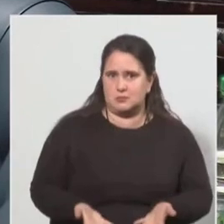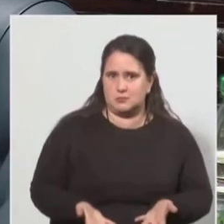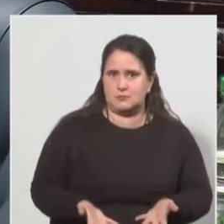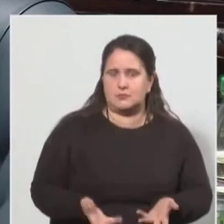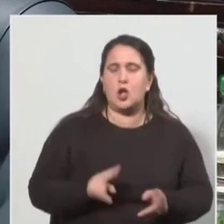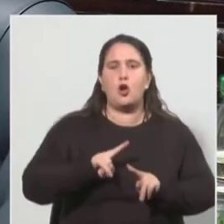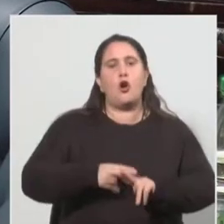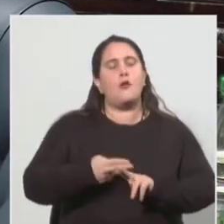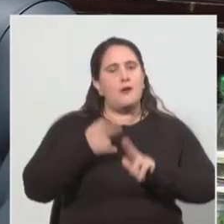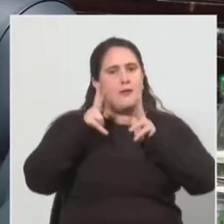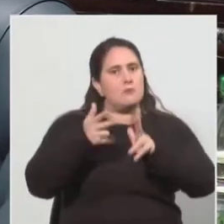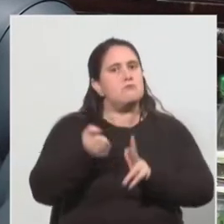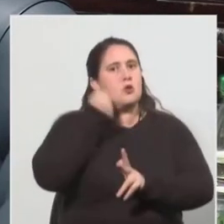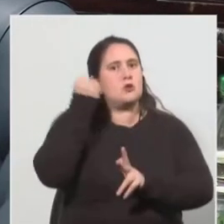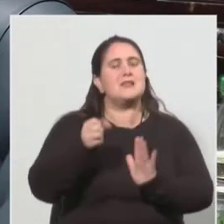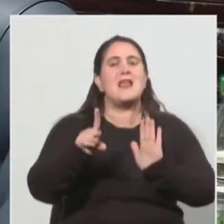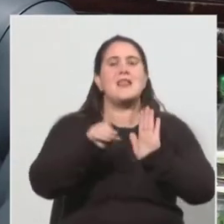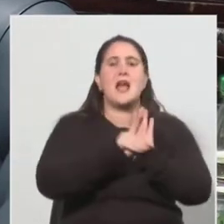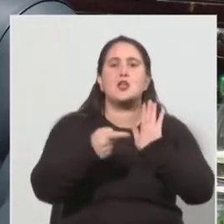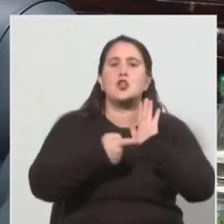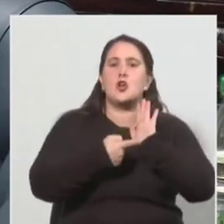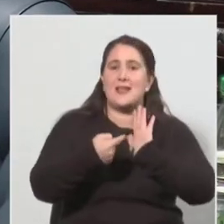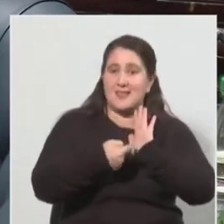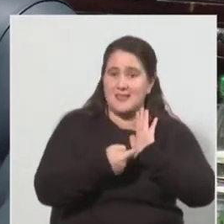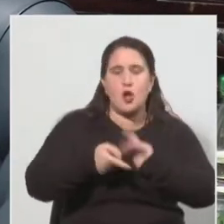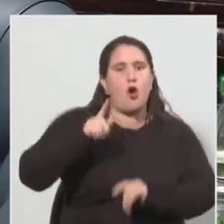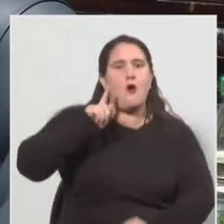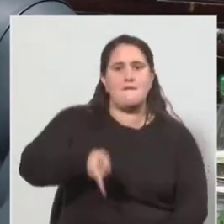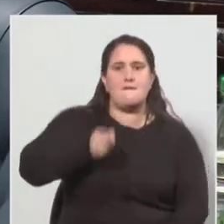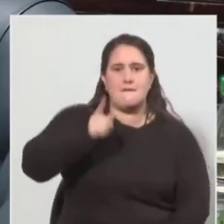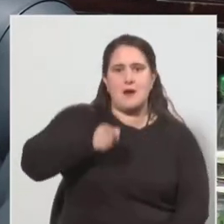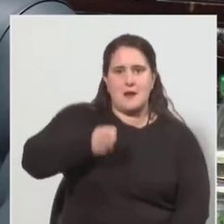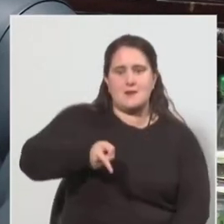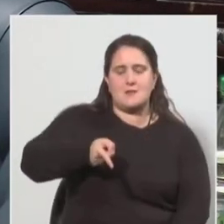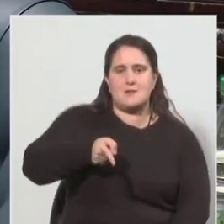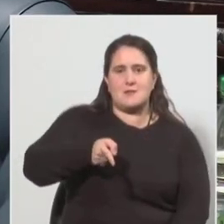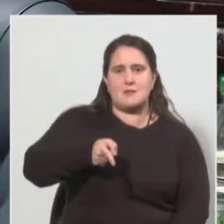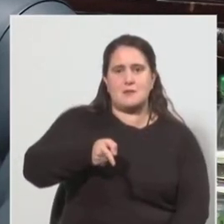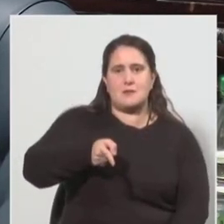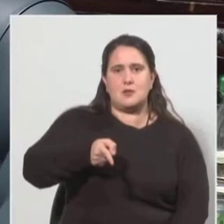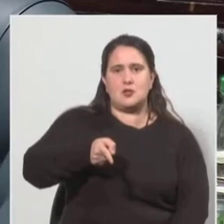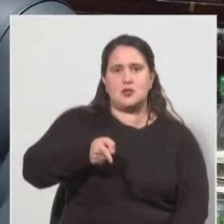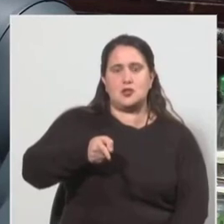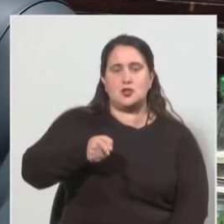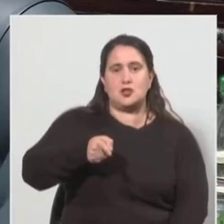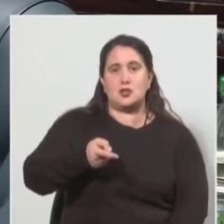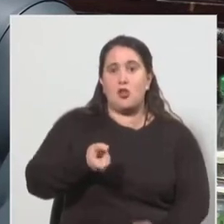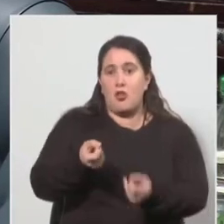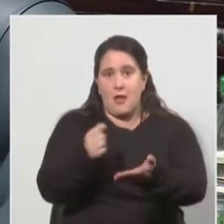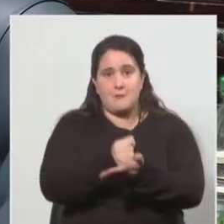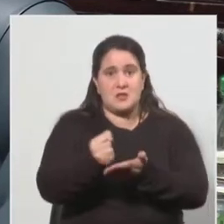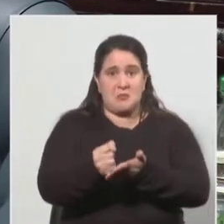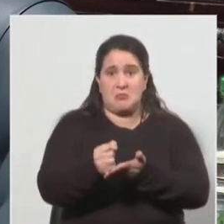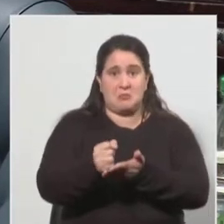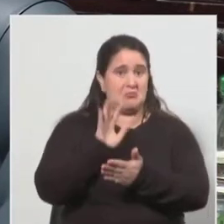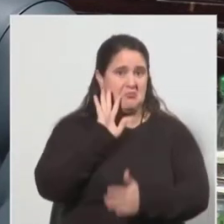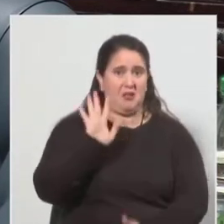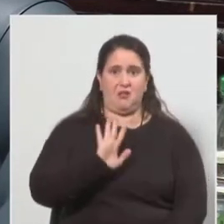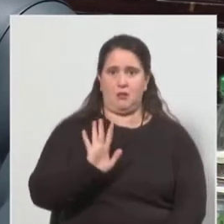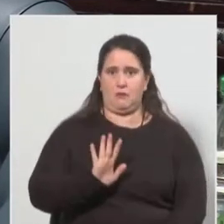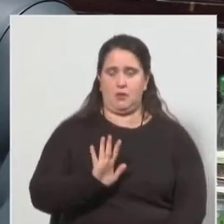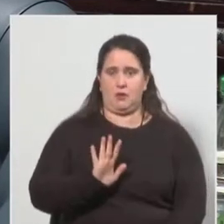Nuevamente enfatizamos, este decreto no obligaba a actuar como se actuó,